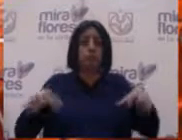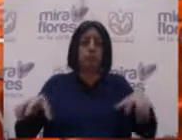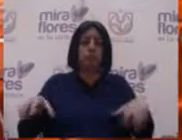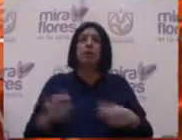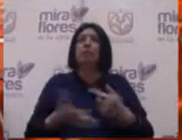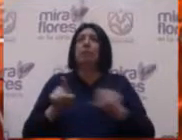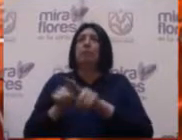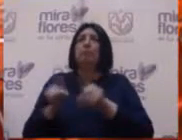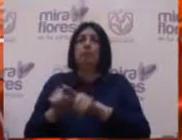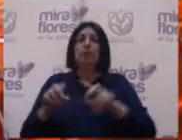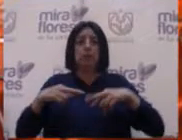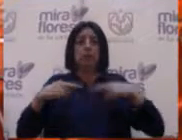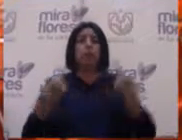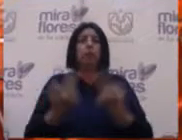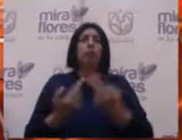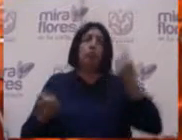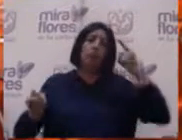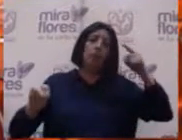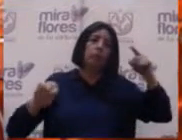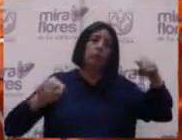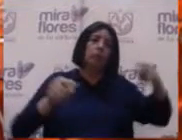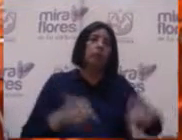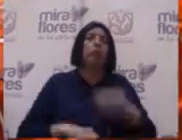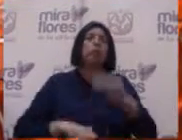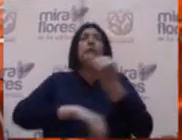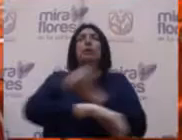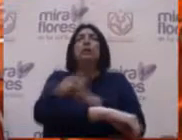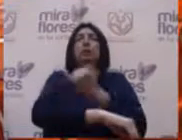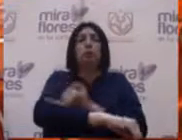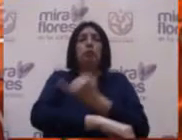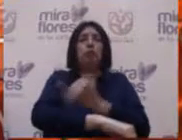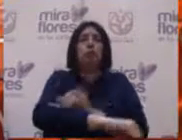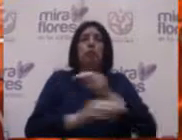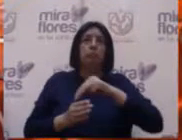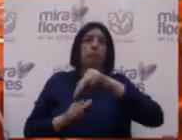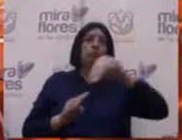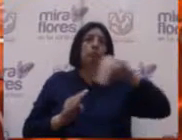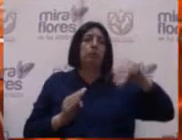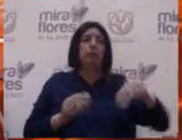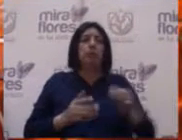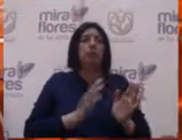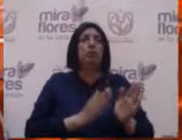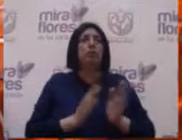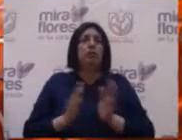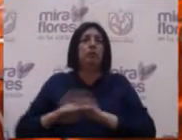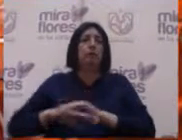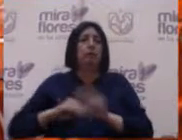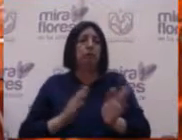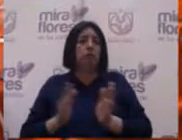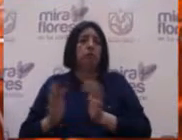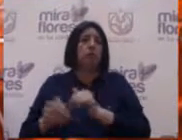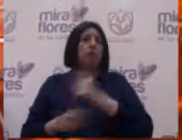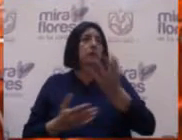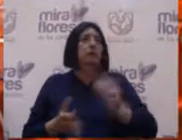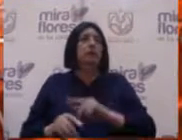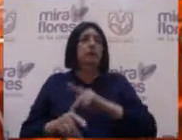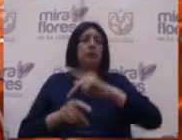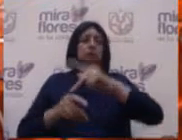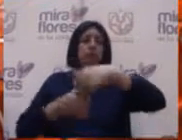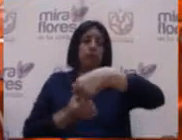realizó reuniones de coordinación con el Instituto Metropolitano de Planificación en el proceso de elaboración y propuesta del Plan Urbano